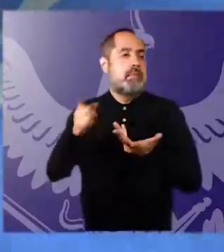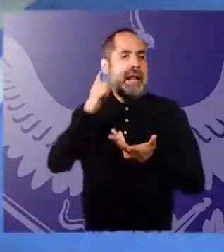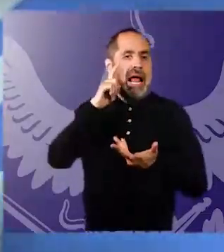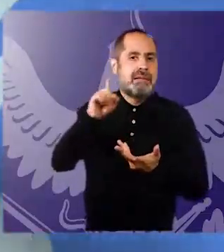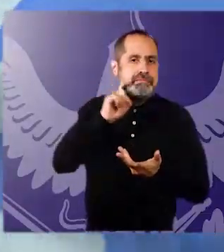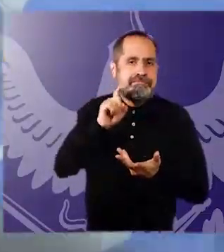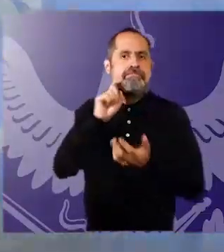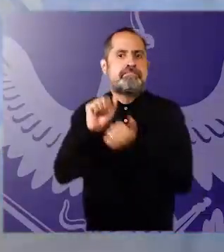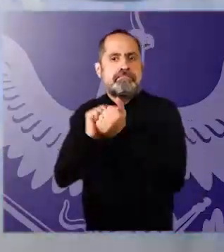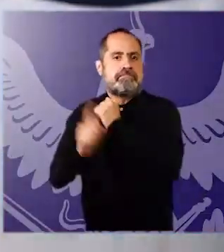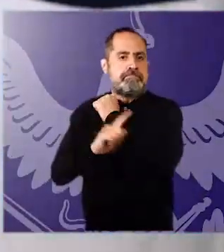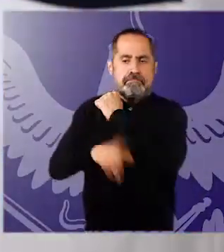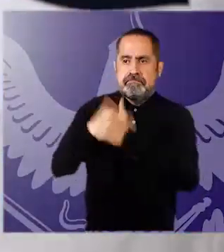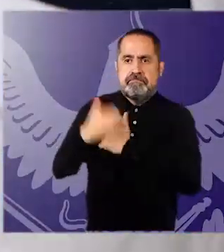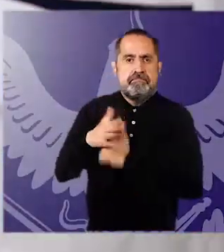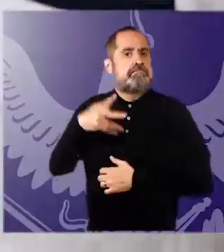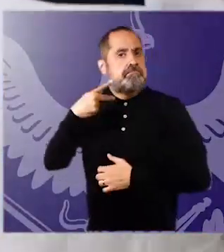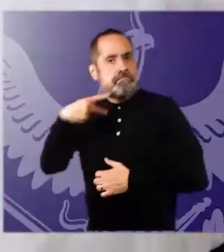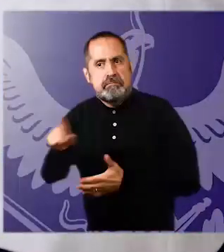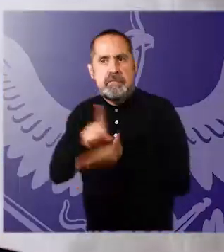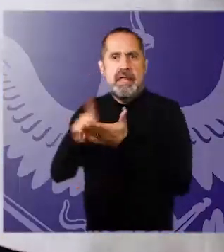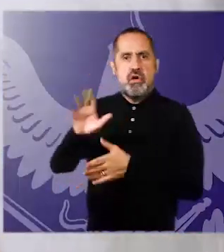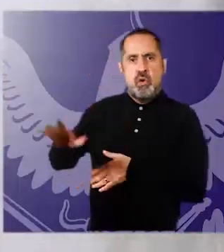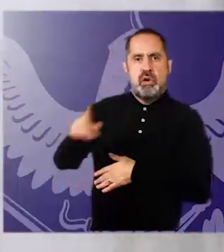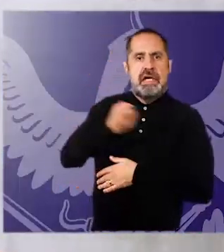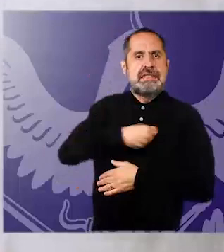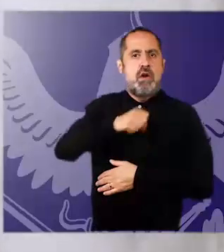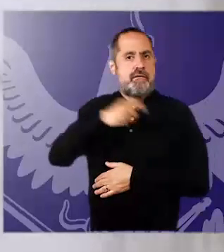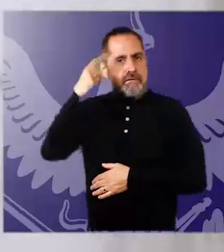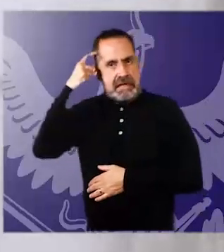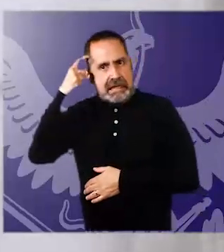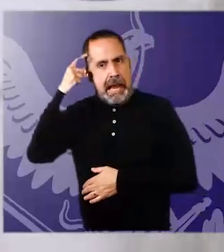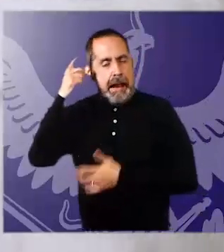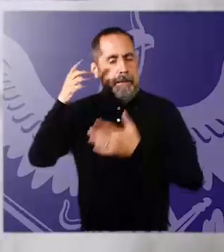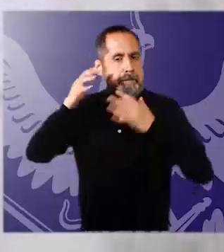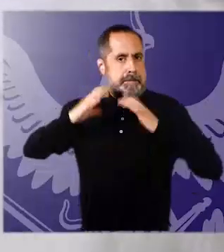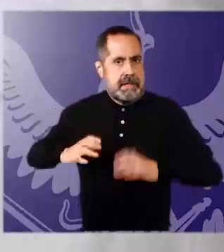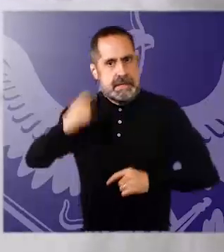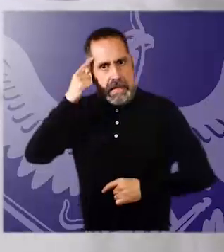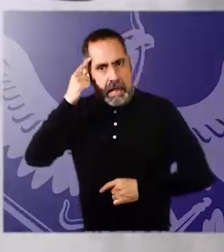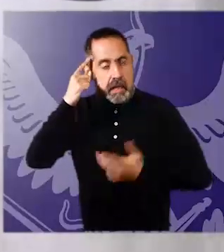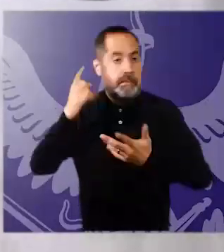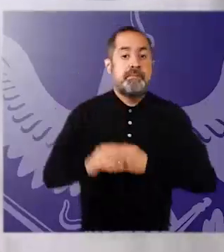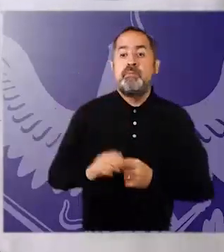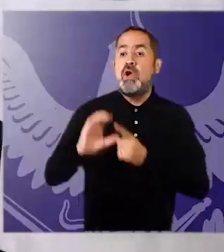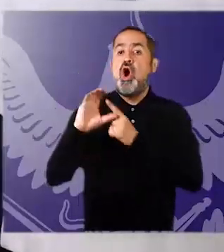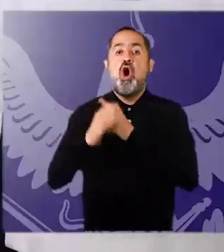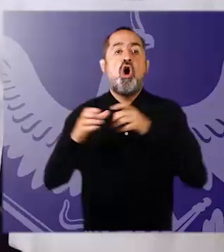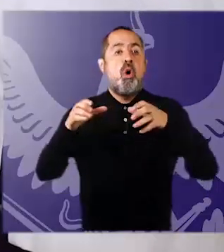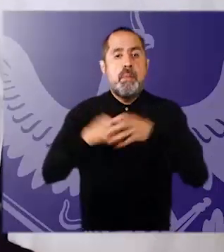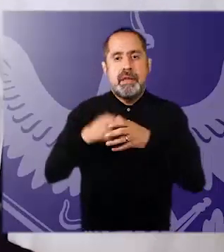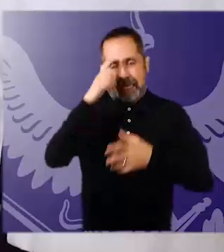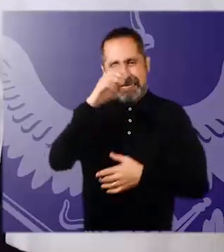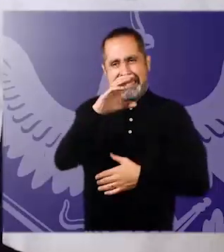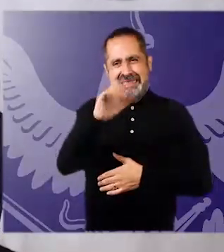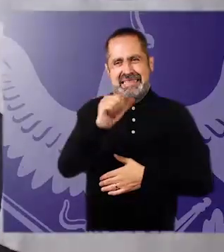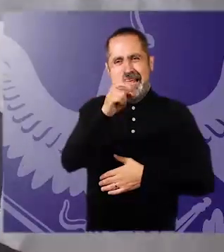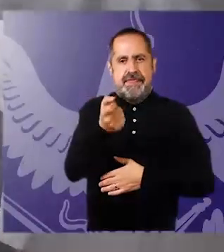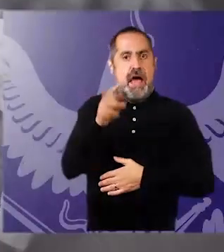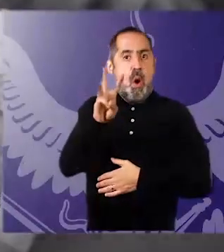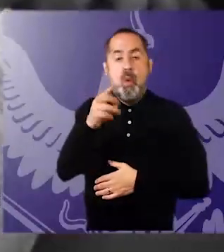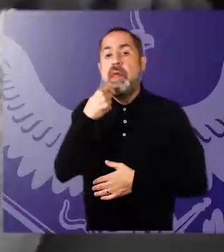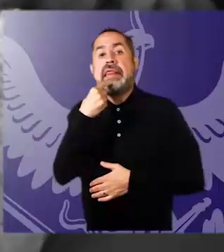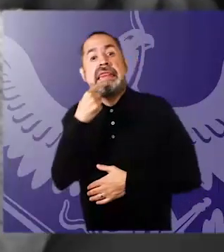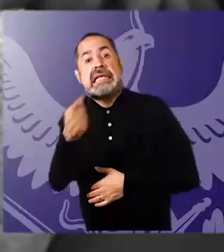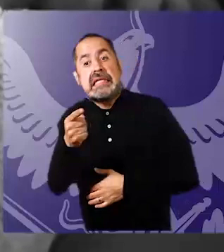y reproductiva es parte del derecho a la salud física y mental, mientras que el Comité para la Eliminación de la Discriminación contra la